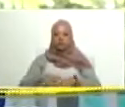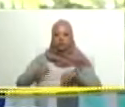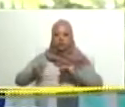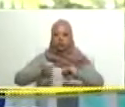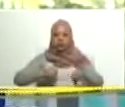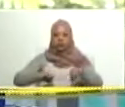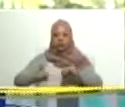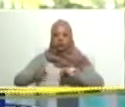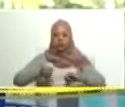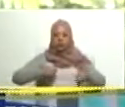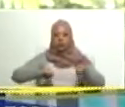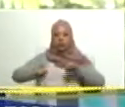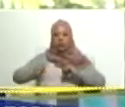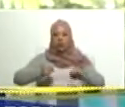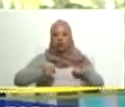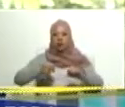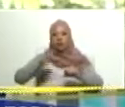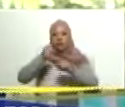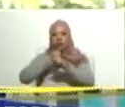mineras.